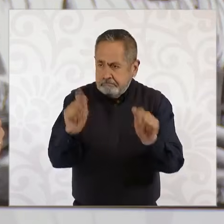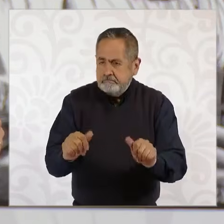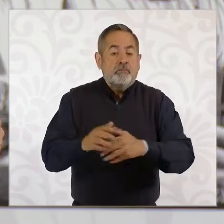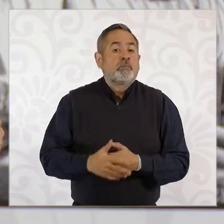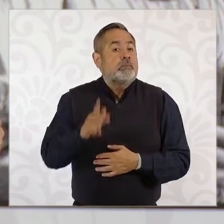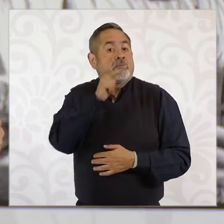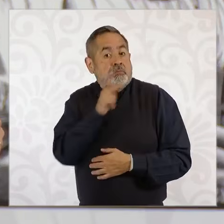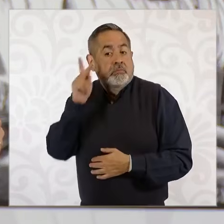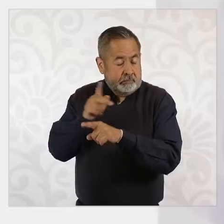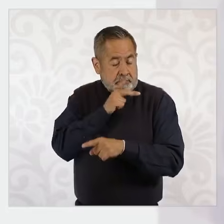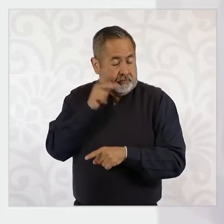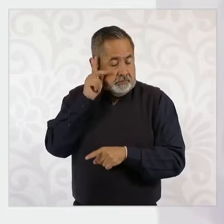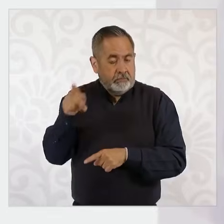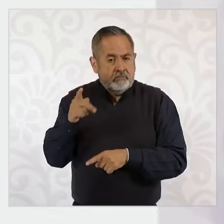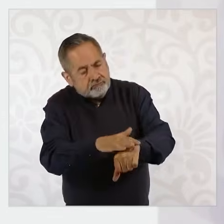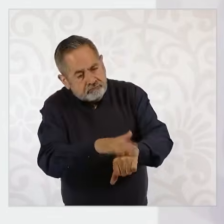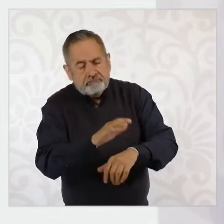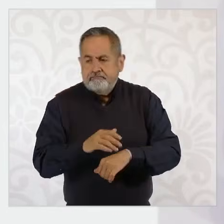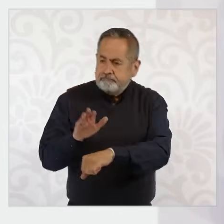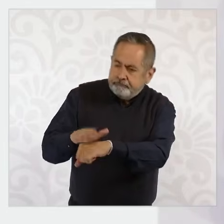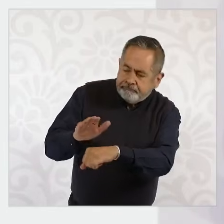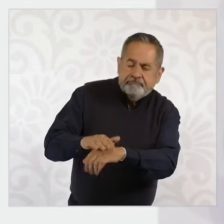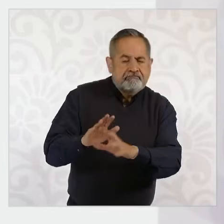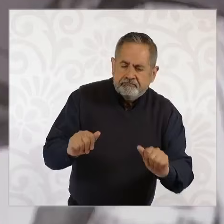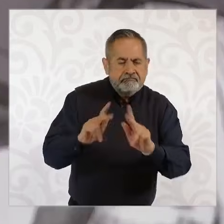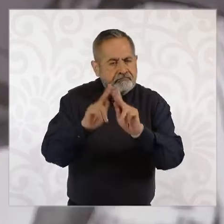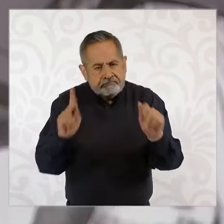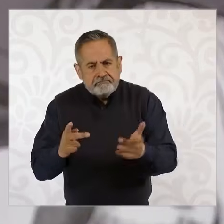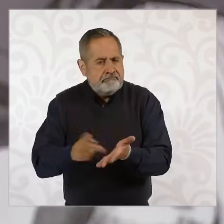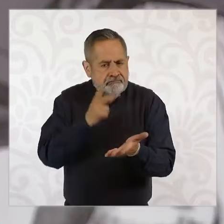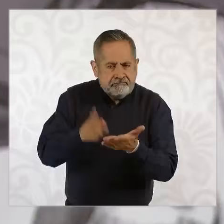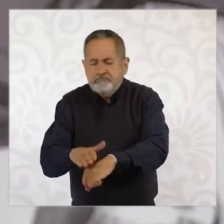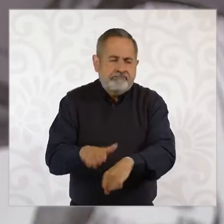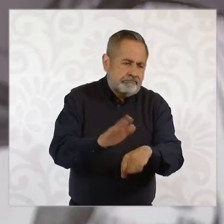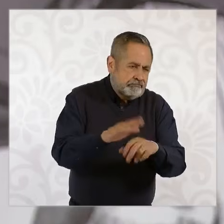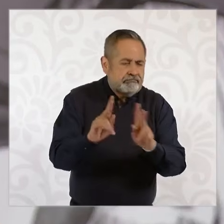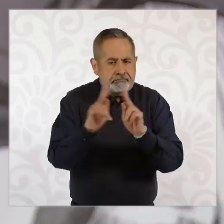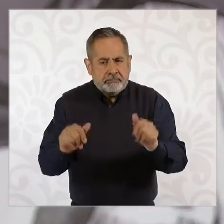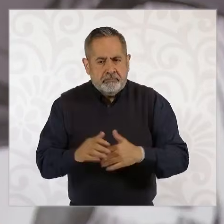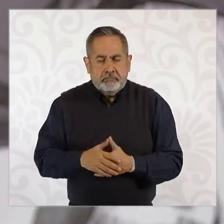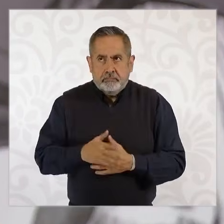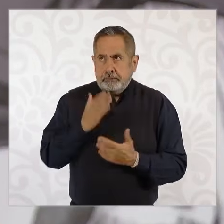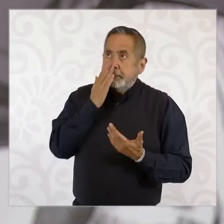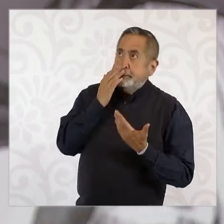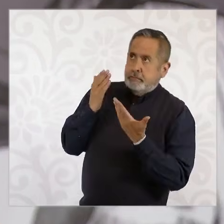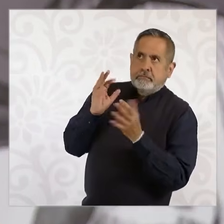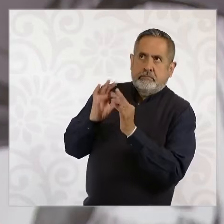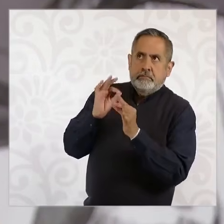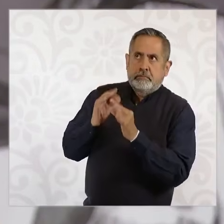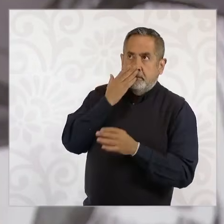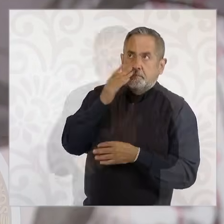El Papa ha estado llamando permanentemente a la paz, que es algo que nosotros celebramos,